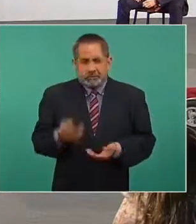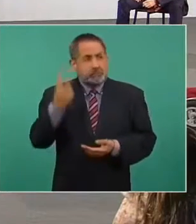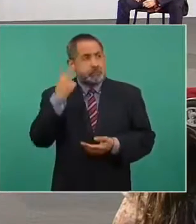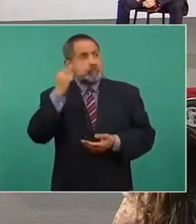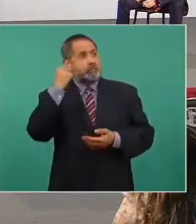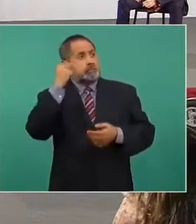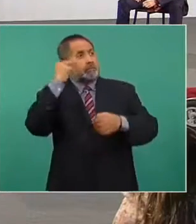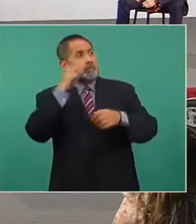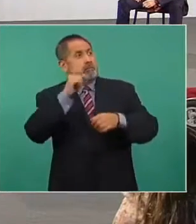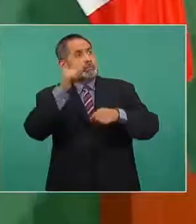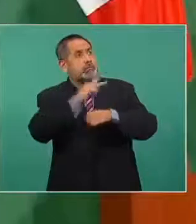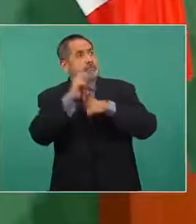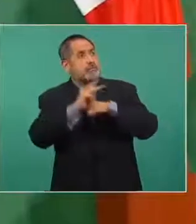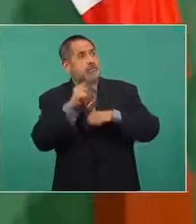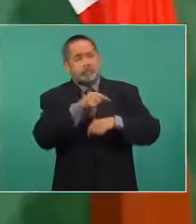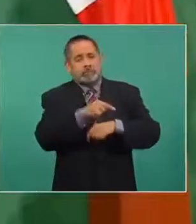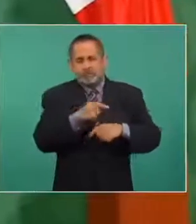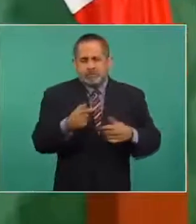extranjero.